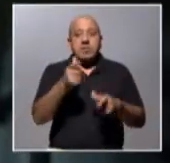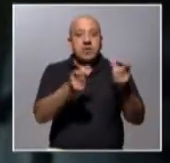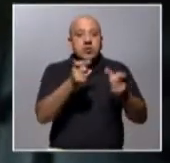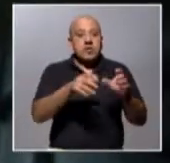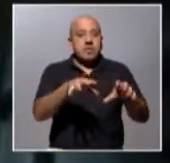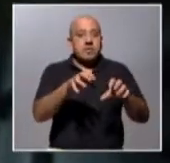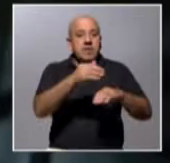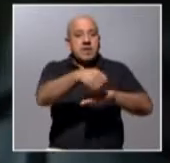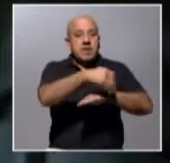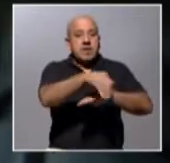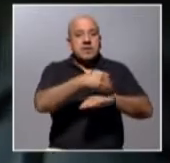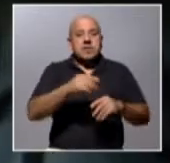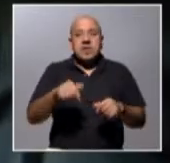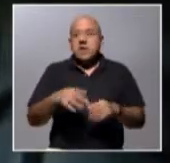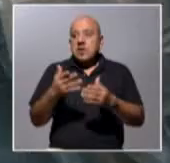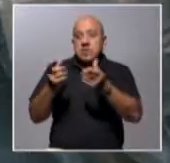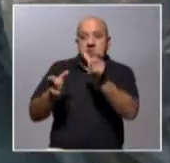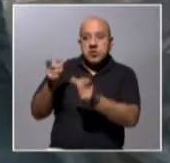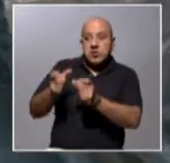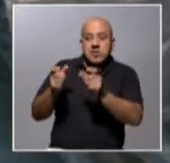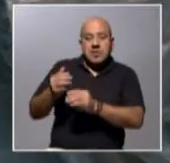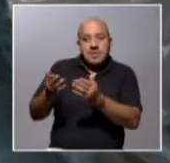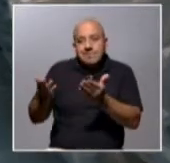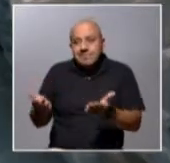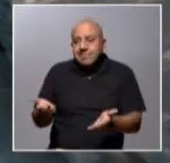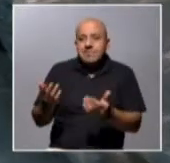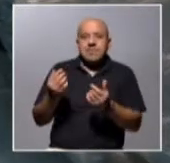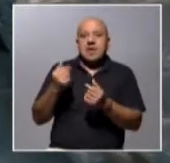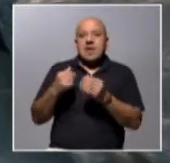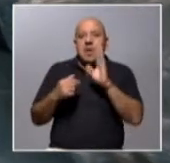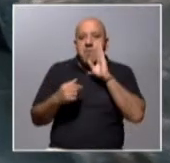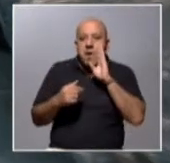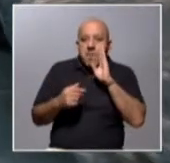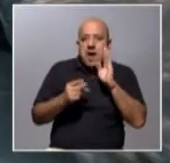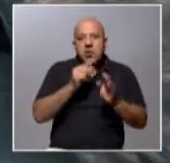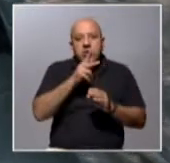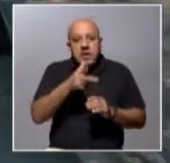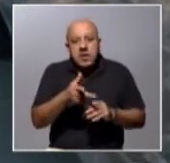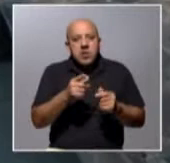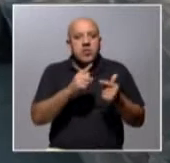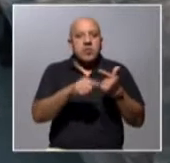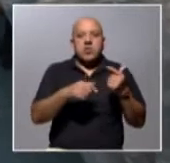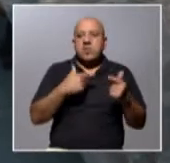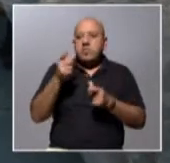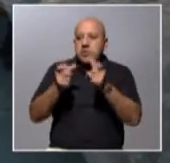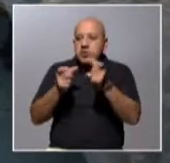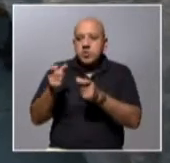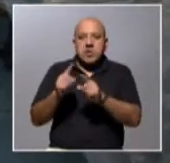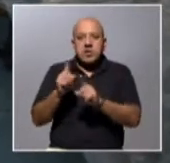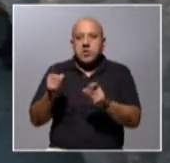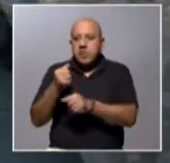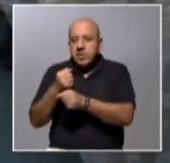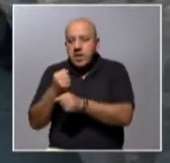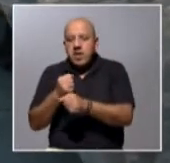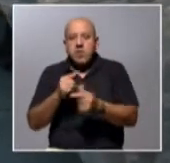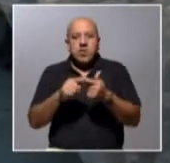sino a la gente que está en situación de fragilidad. Ya sea madres con hijos, gente digamos, que ha perdido su empleo, está en seguro de paro,